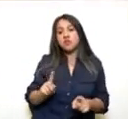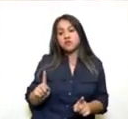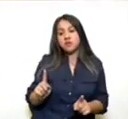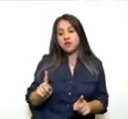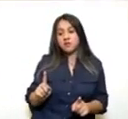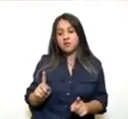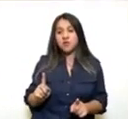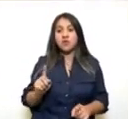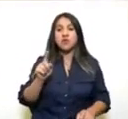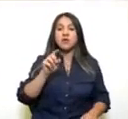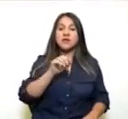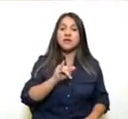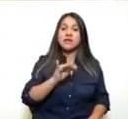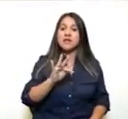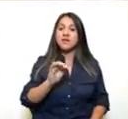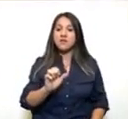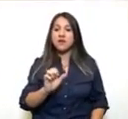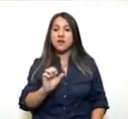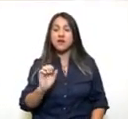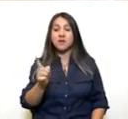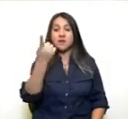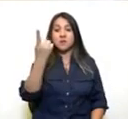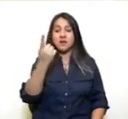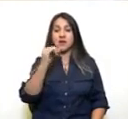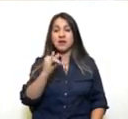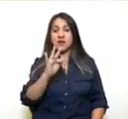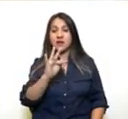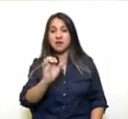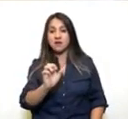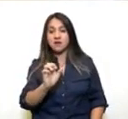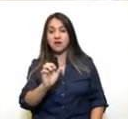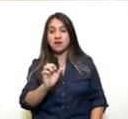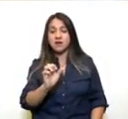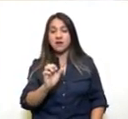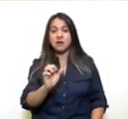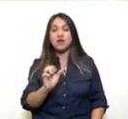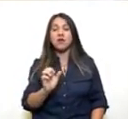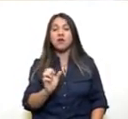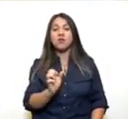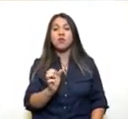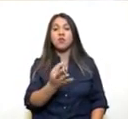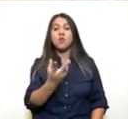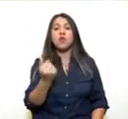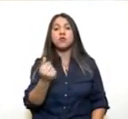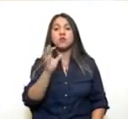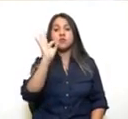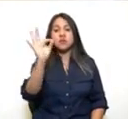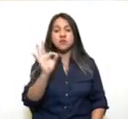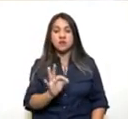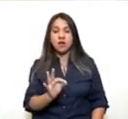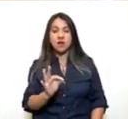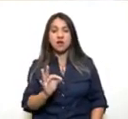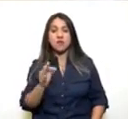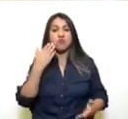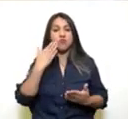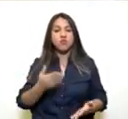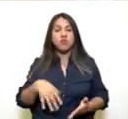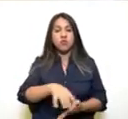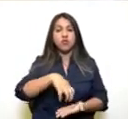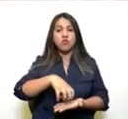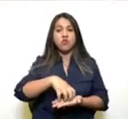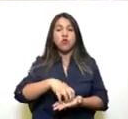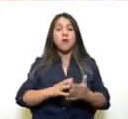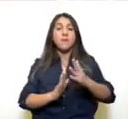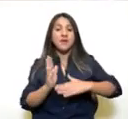si el ife el primer y se llegó a cuánto porcentaje de pintan y nos